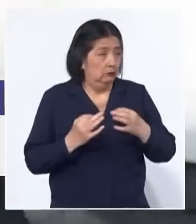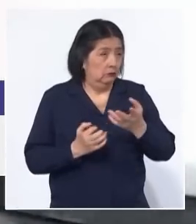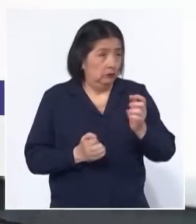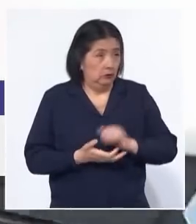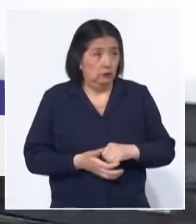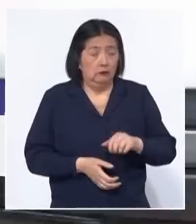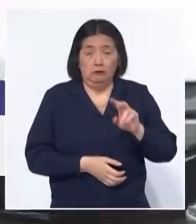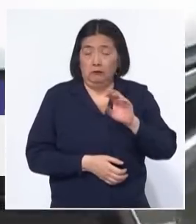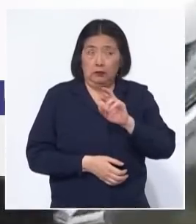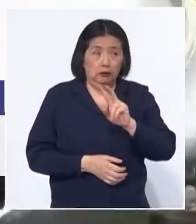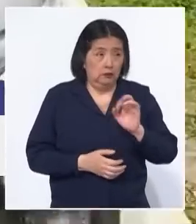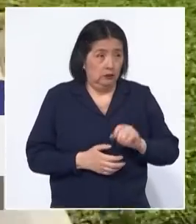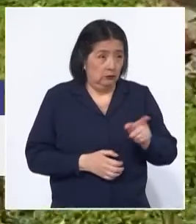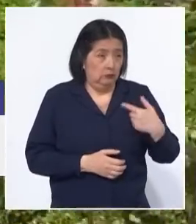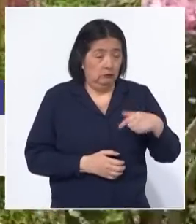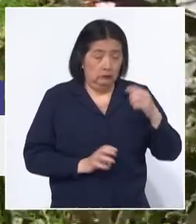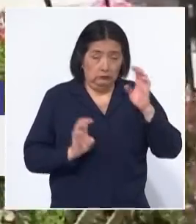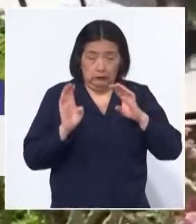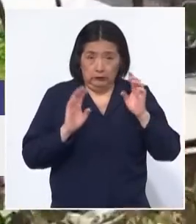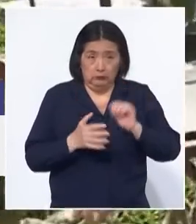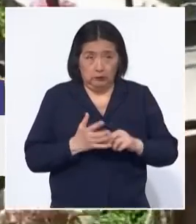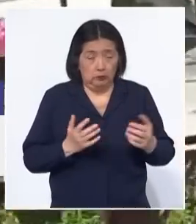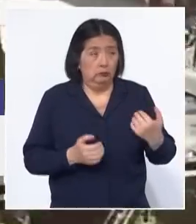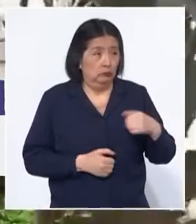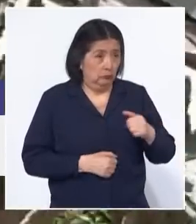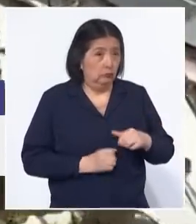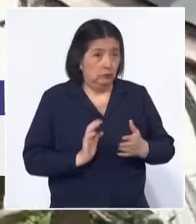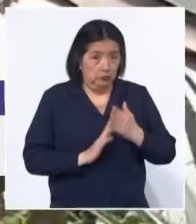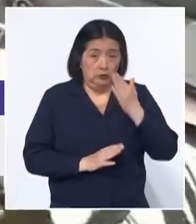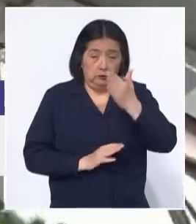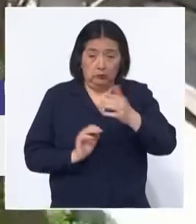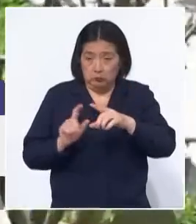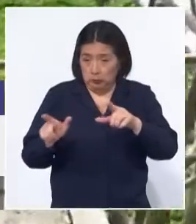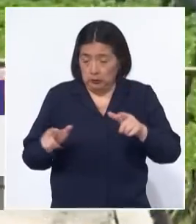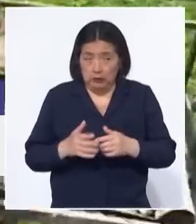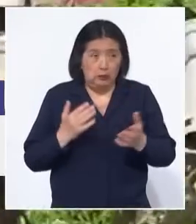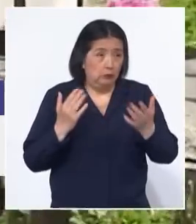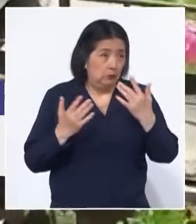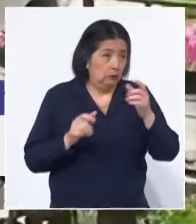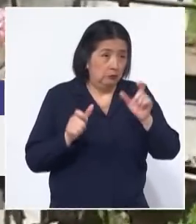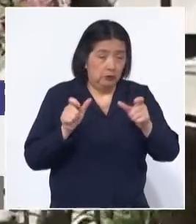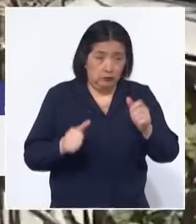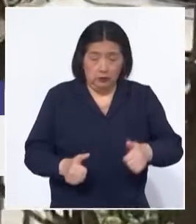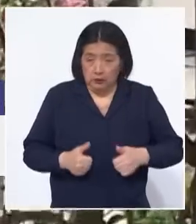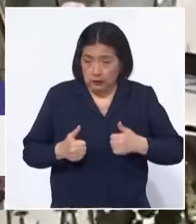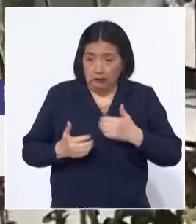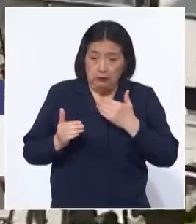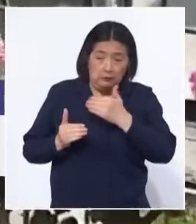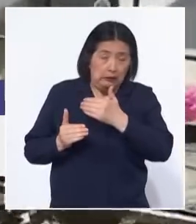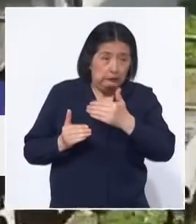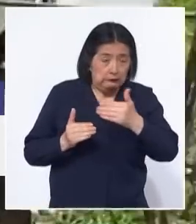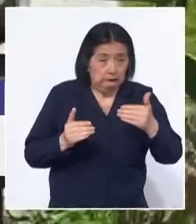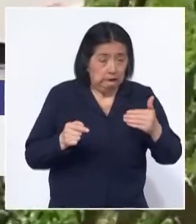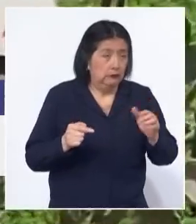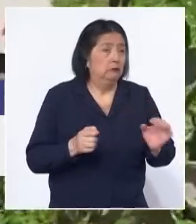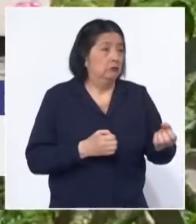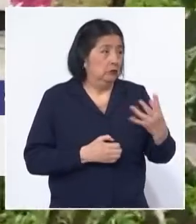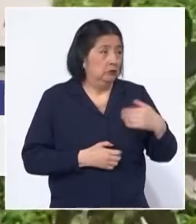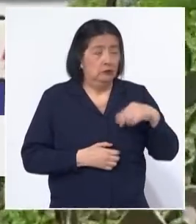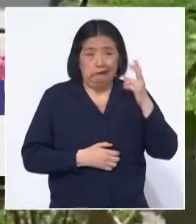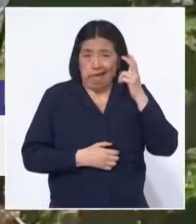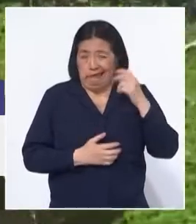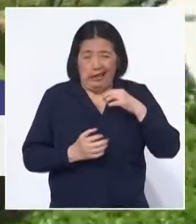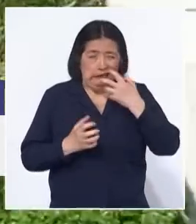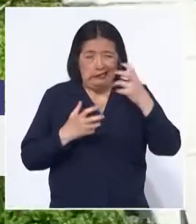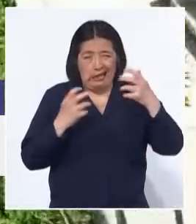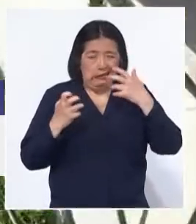de Valeria, y como les decimos, están muy preocupados. Nosotros también hemos ido a la zona, hemos podido conversar con algunos vecinos que nos mencionan exactamente lo mismo, que escucharon los